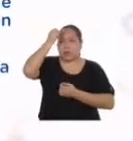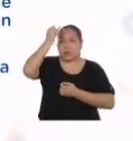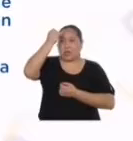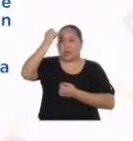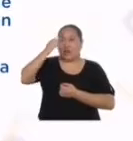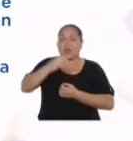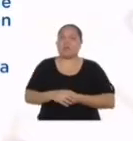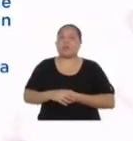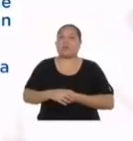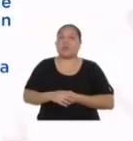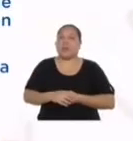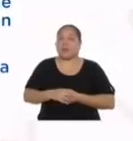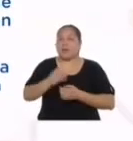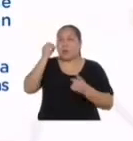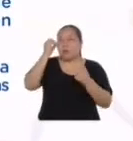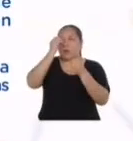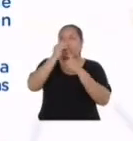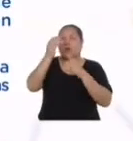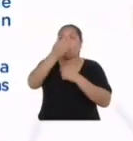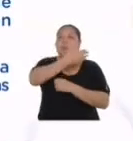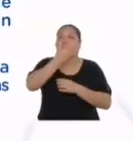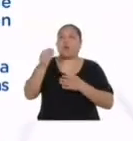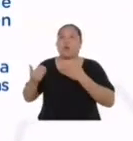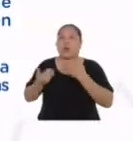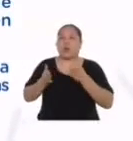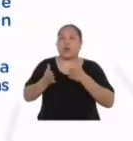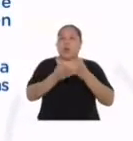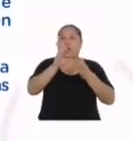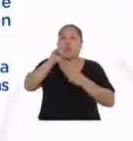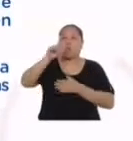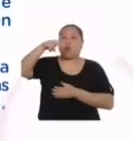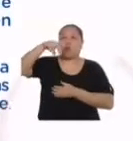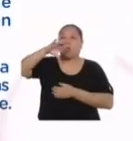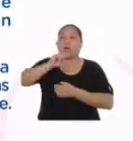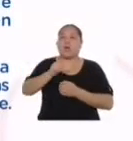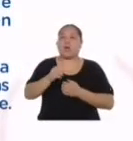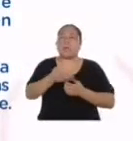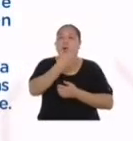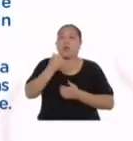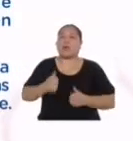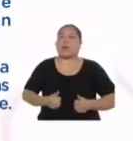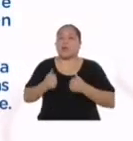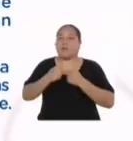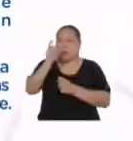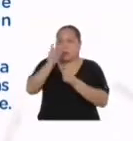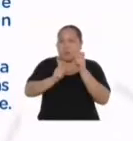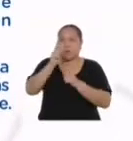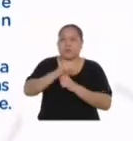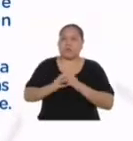cuenca, a fin de mejorar la calidad de vida de las personas y alcanzar el desarrollo sostenible.